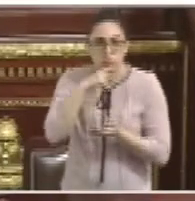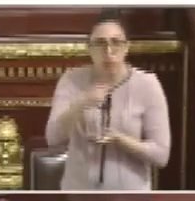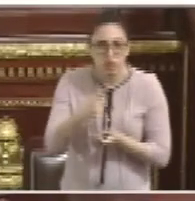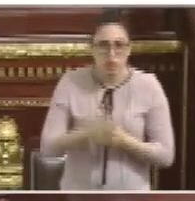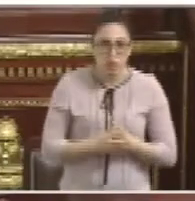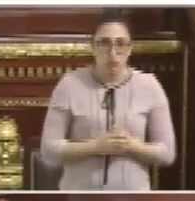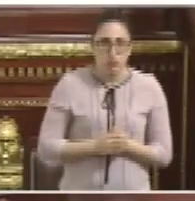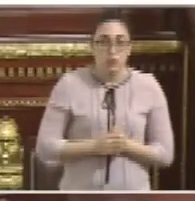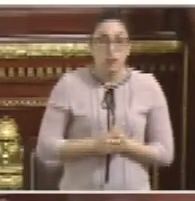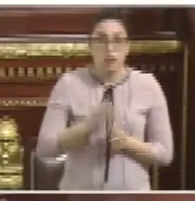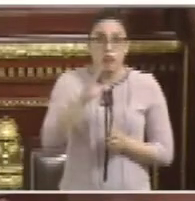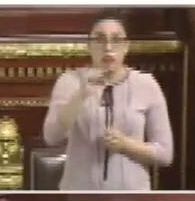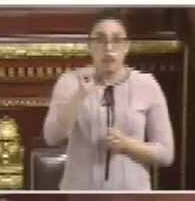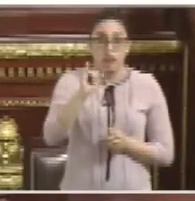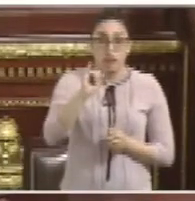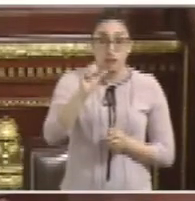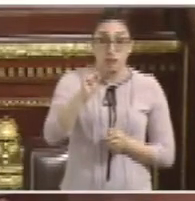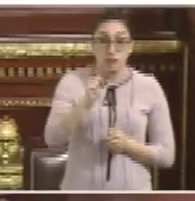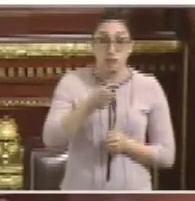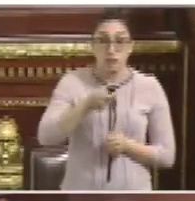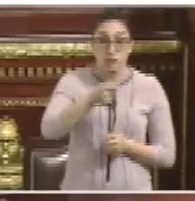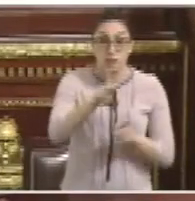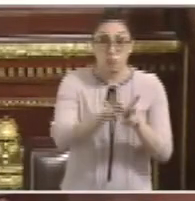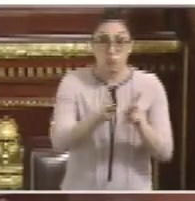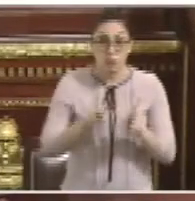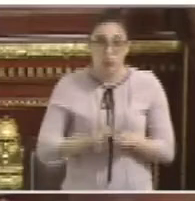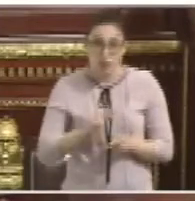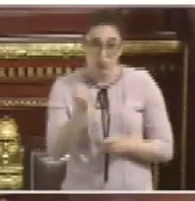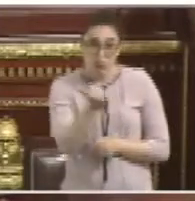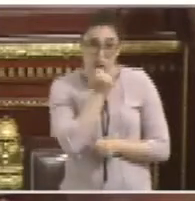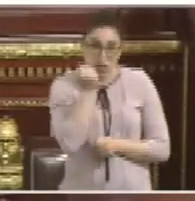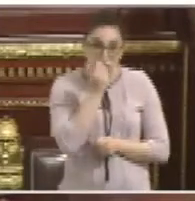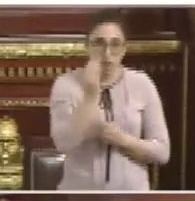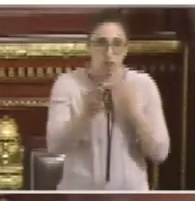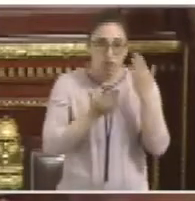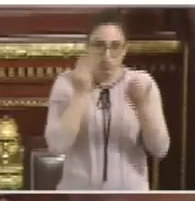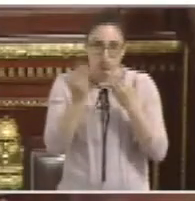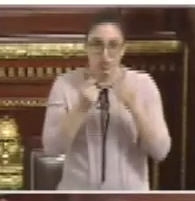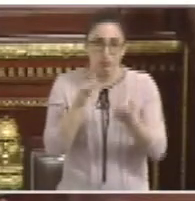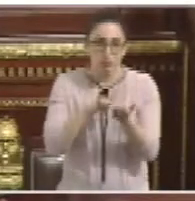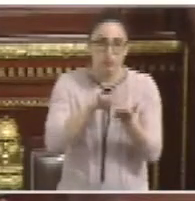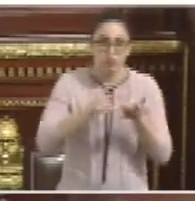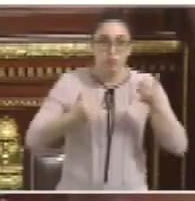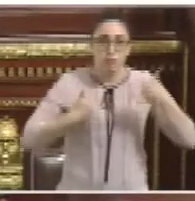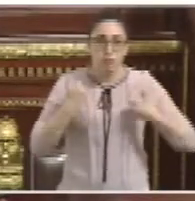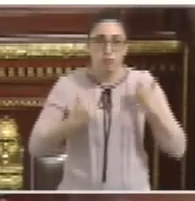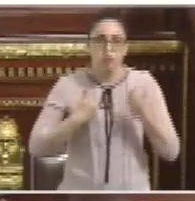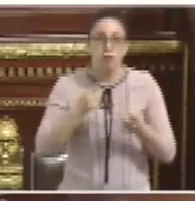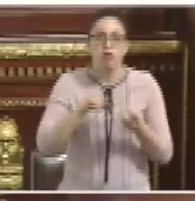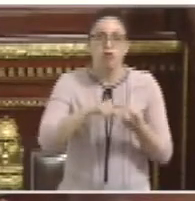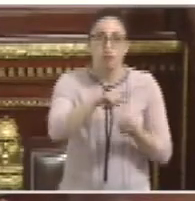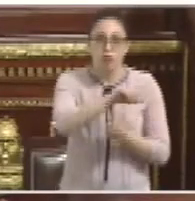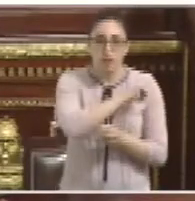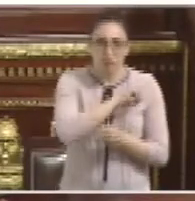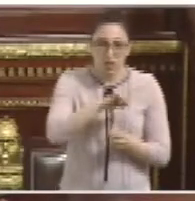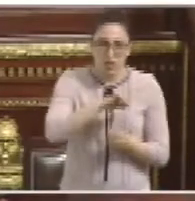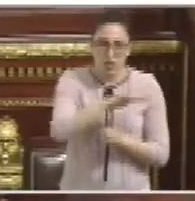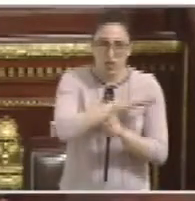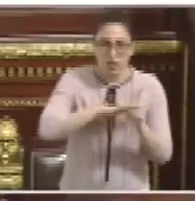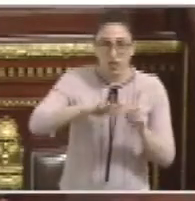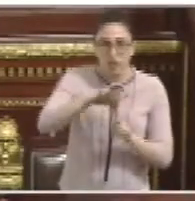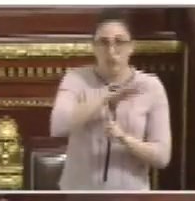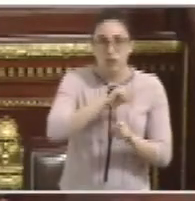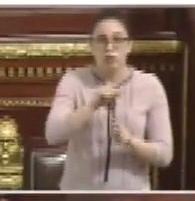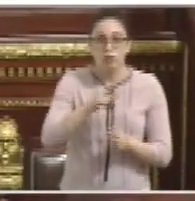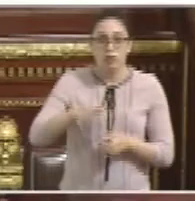calidad. Los CAIS, denominados Plaza del Estudiante y Coruña Jóvenes, se ubican dentro de las mismas instalaciones en la